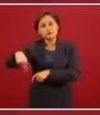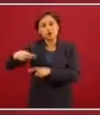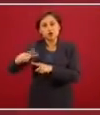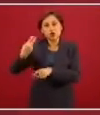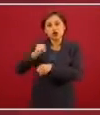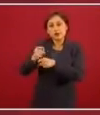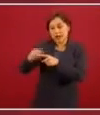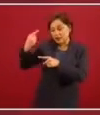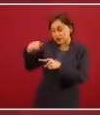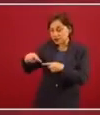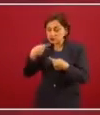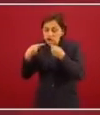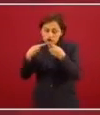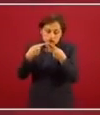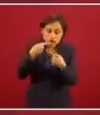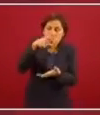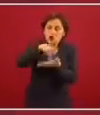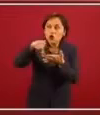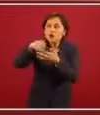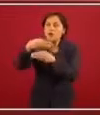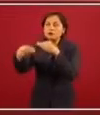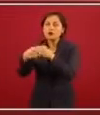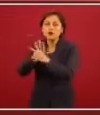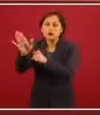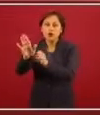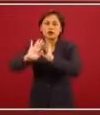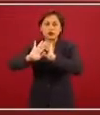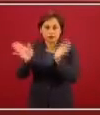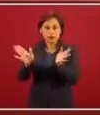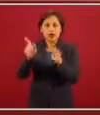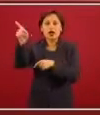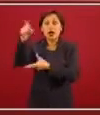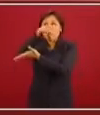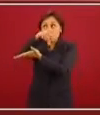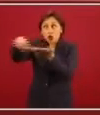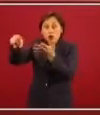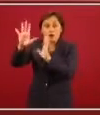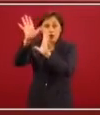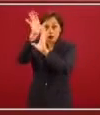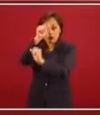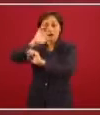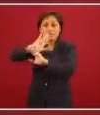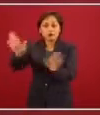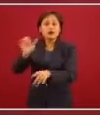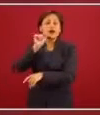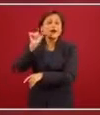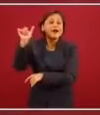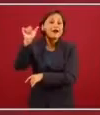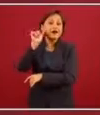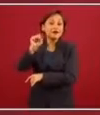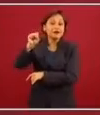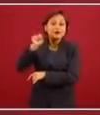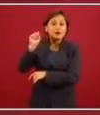los equipos que se van a comprar. Finalmente se logró la compra y el avión se fue ayer sábado, regresará el lunes